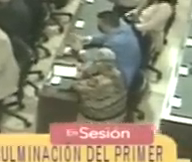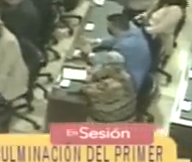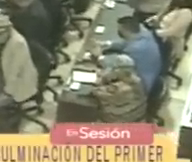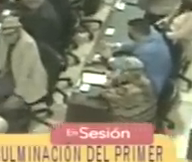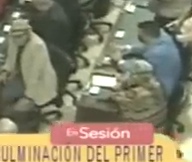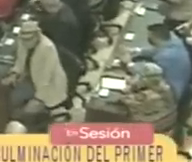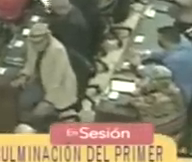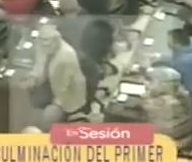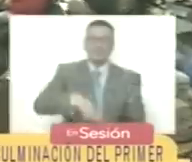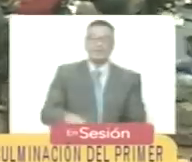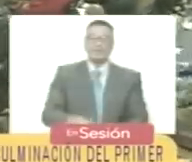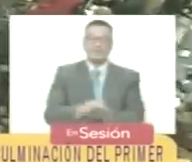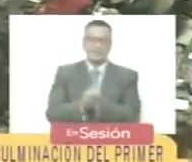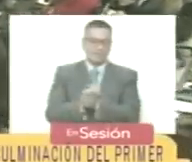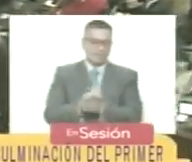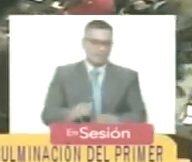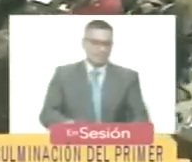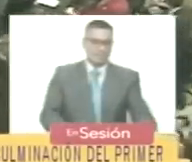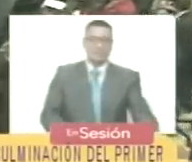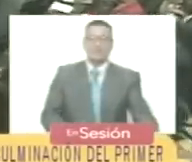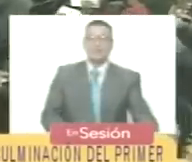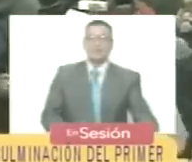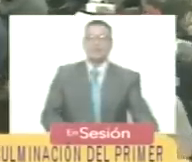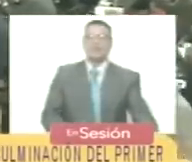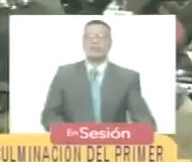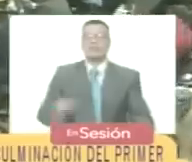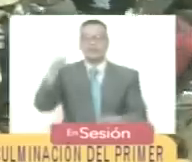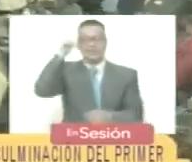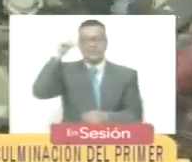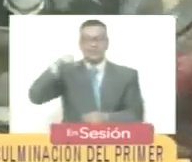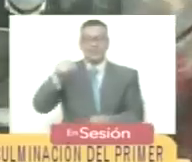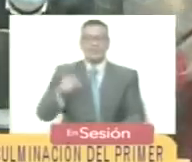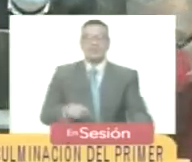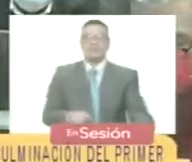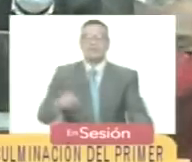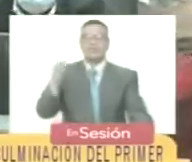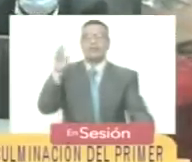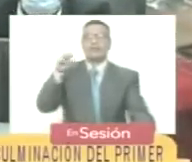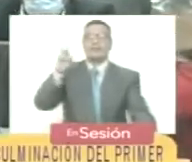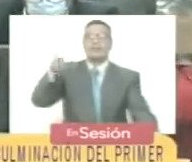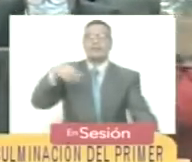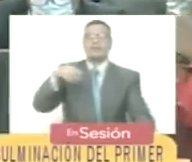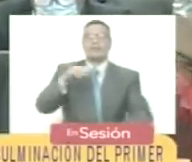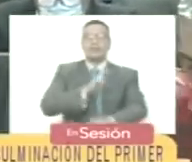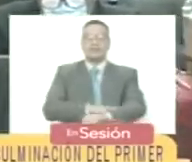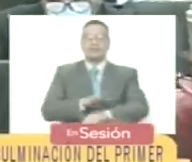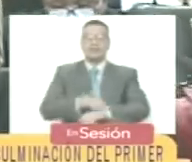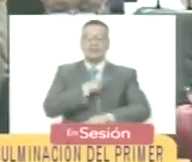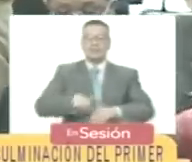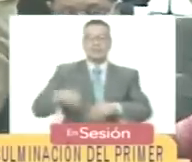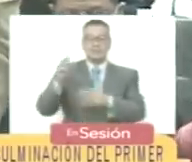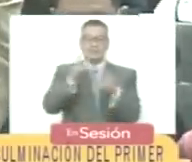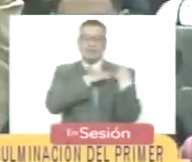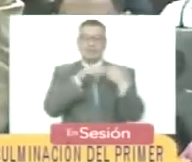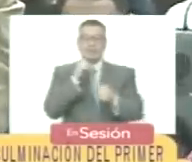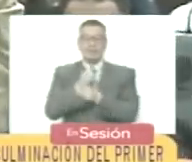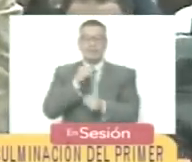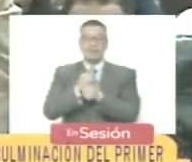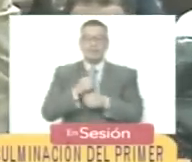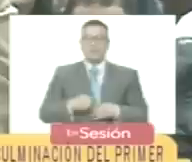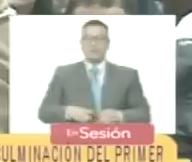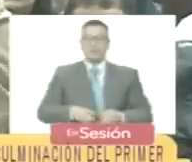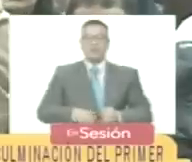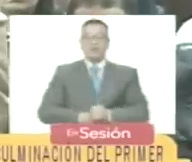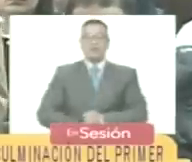Señor presidente, colegas parlamentarios, nosotros podemos decir al día de hoy que esta Asamblea Nacional le presenta al país una buena cuenta, con